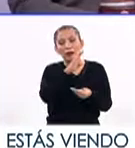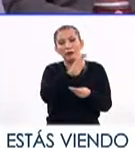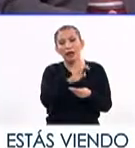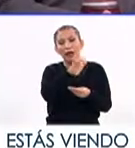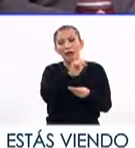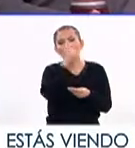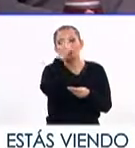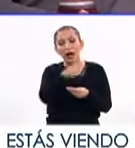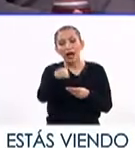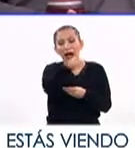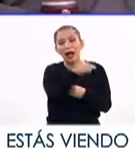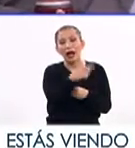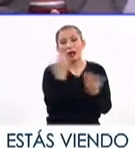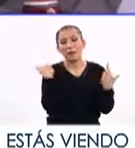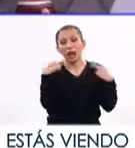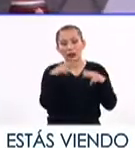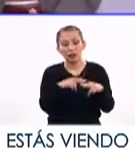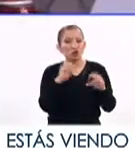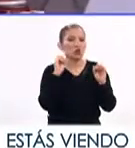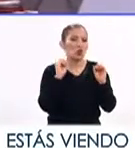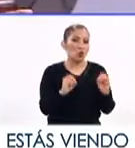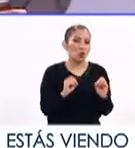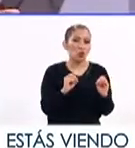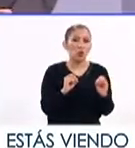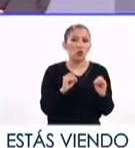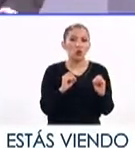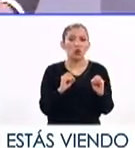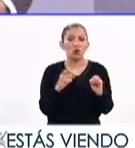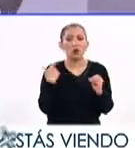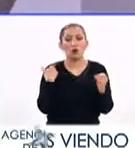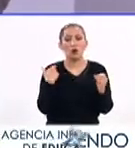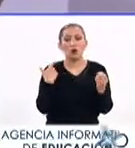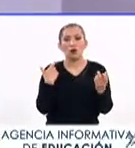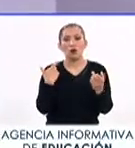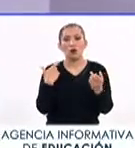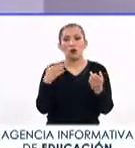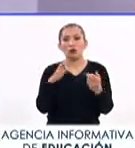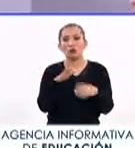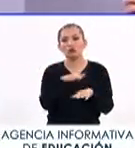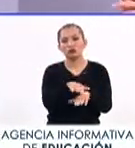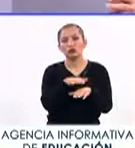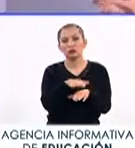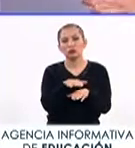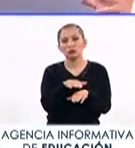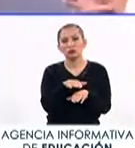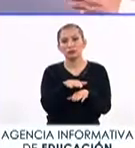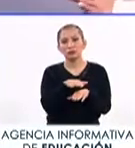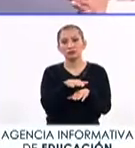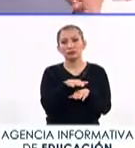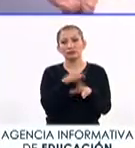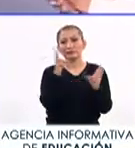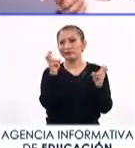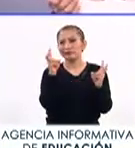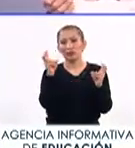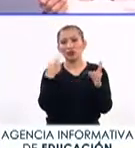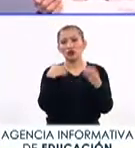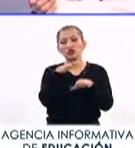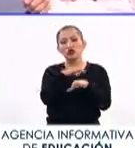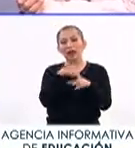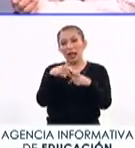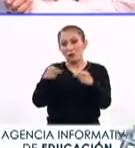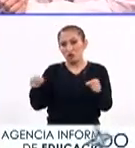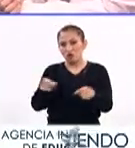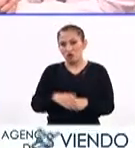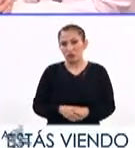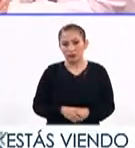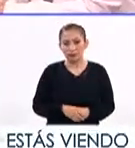becas para estos como maestros o profesores sobre un tema relacionado con